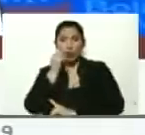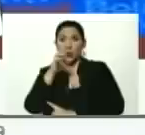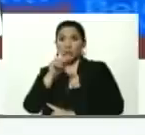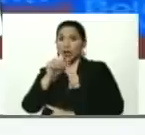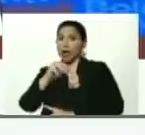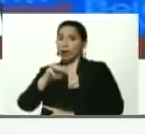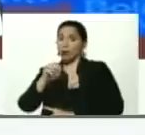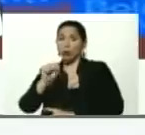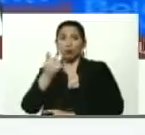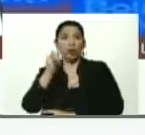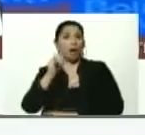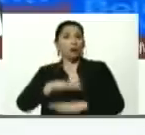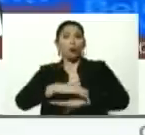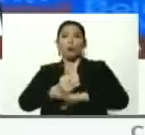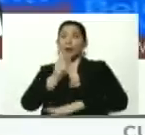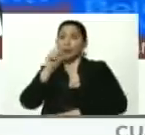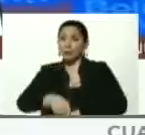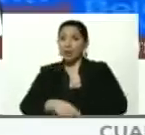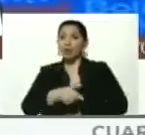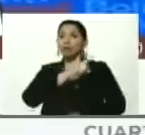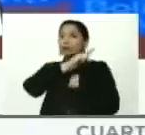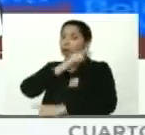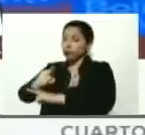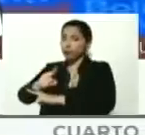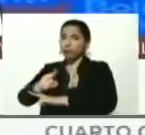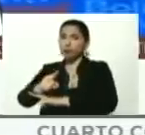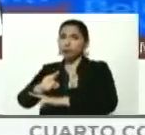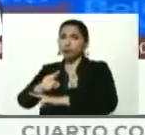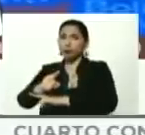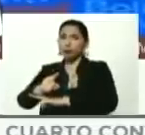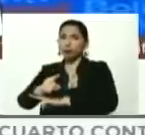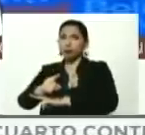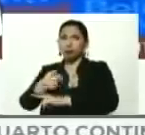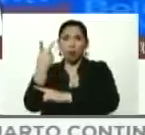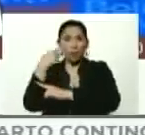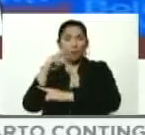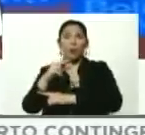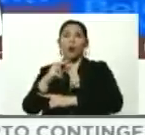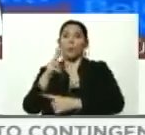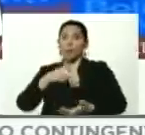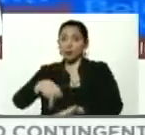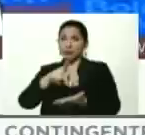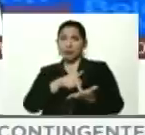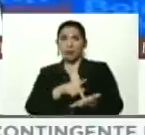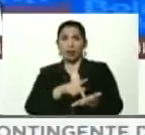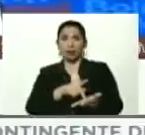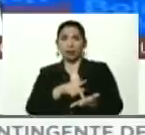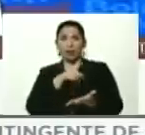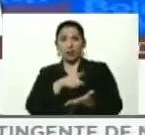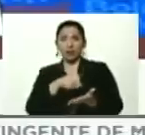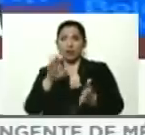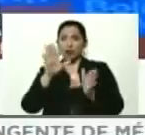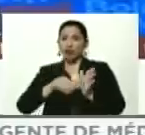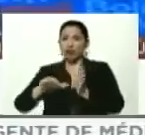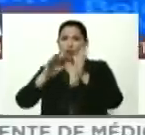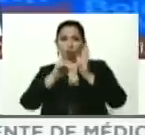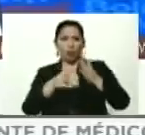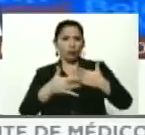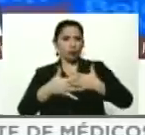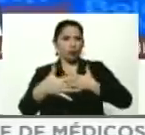está involucrado y está demandado por haber participado en esta estafa durante